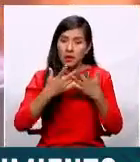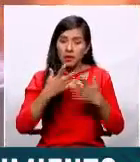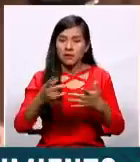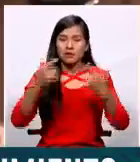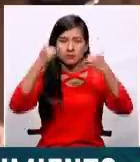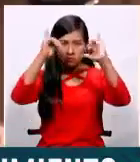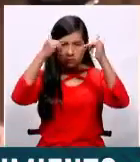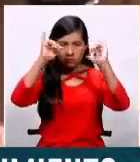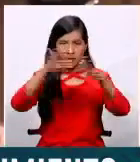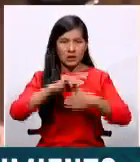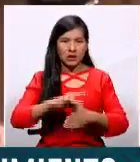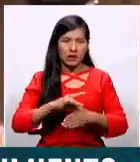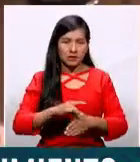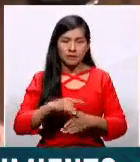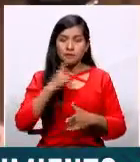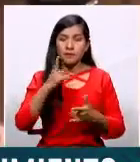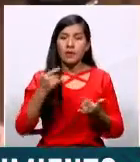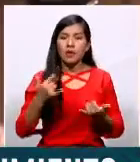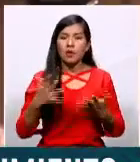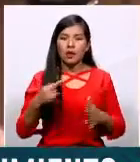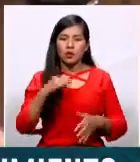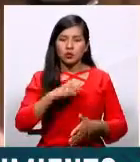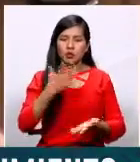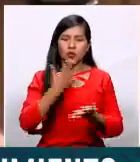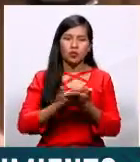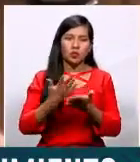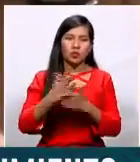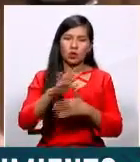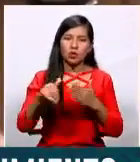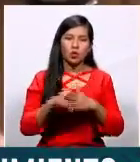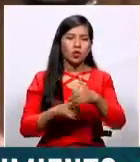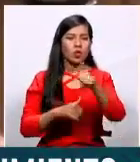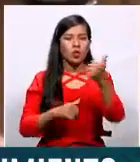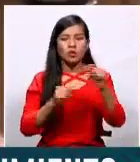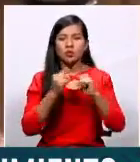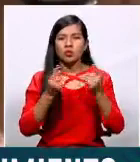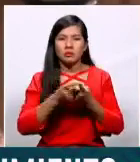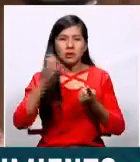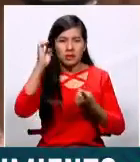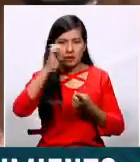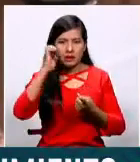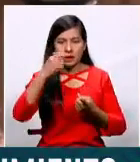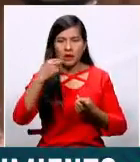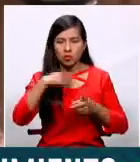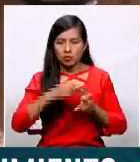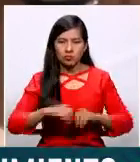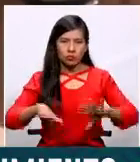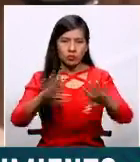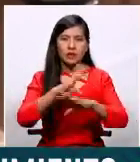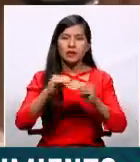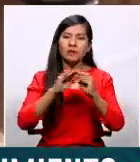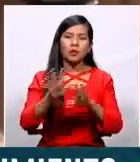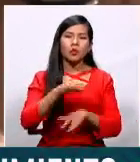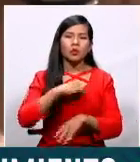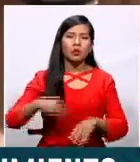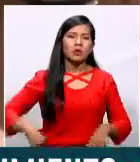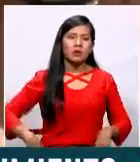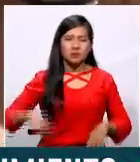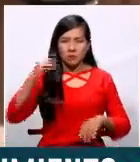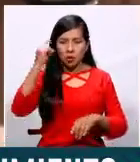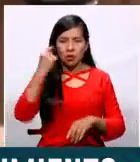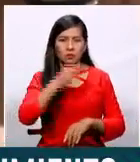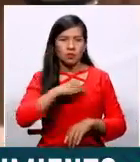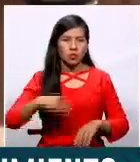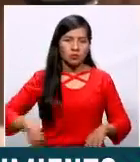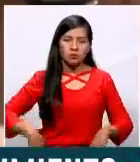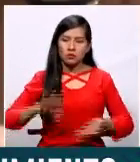a transmitir esta propuesta a las otras carteras de Estado, pero también a los municipios, porque son los gobiernos municipales